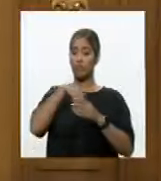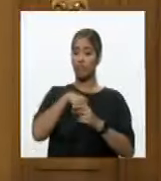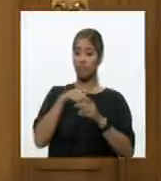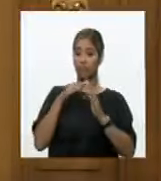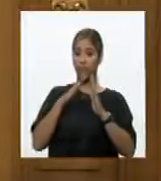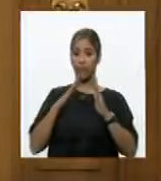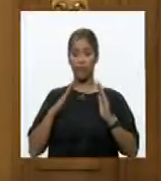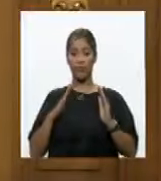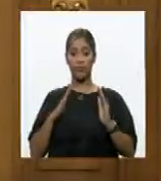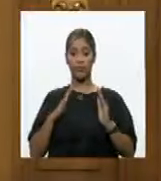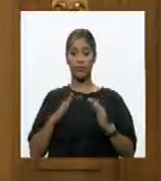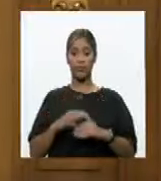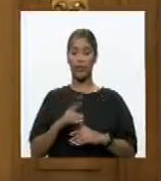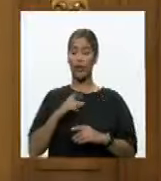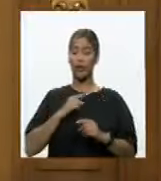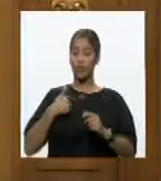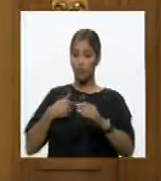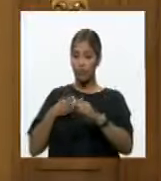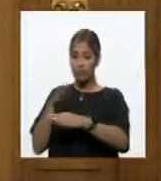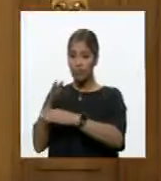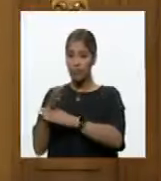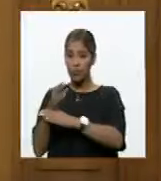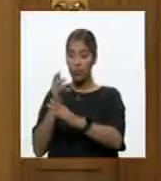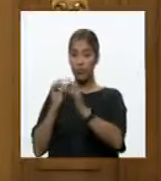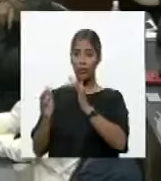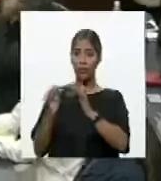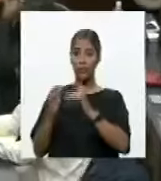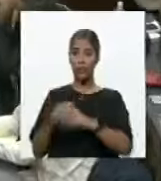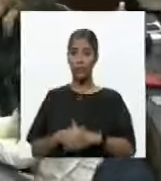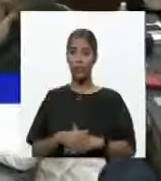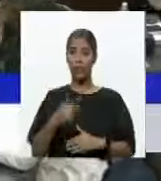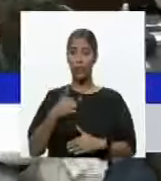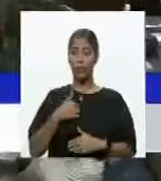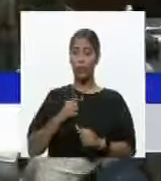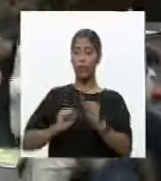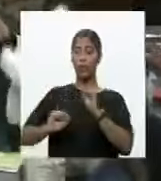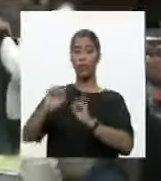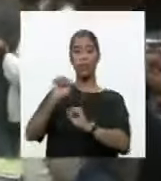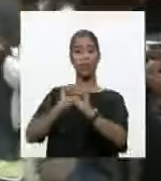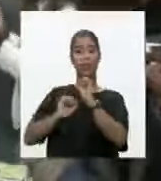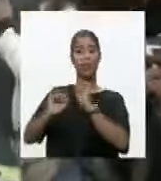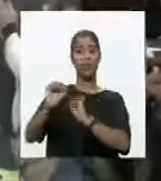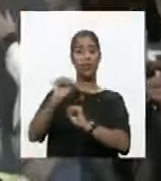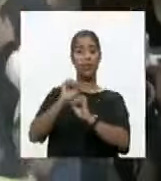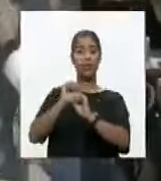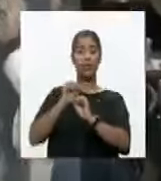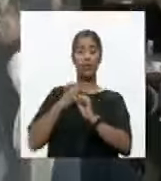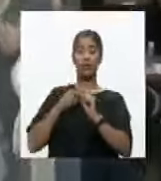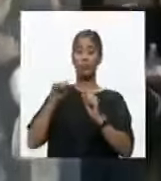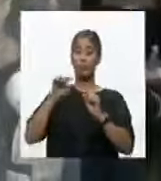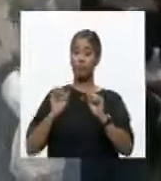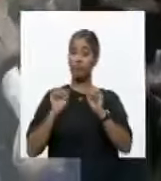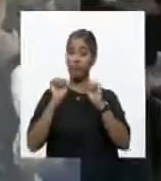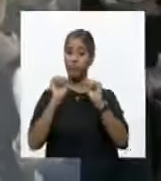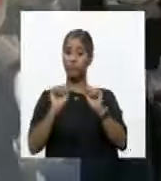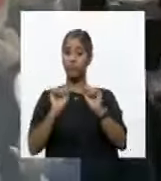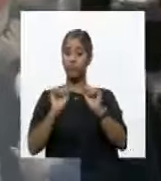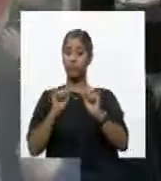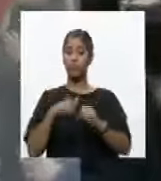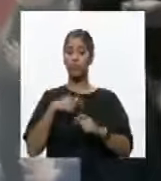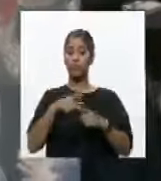al combate me voy. Voy a defender la puerta en el Valle